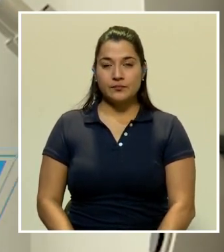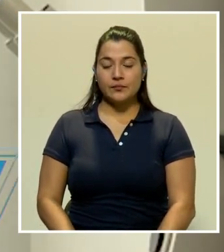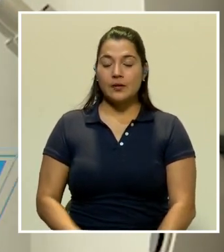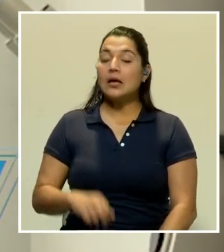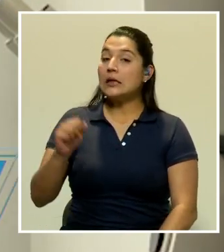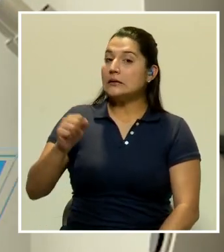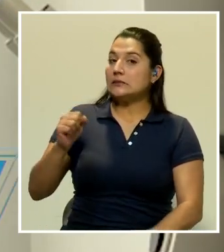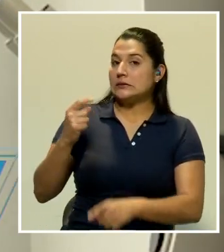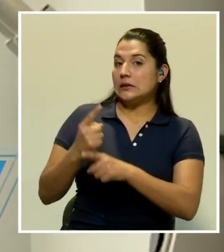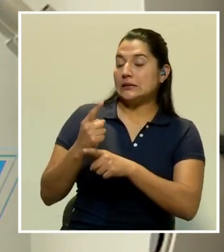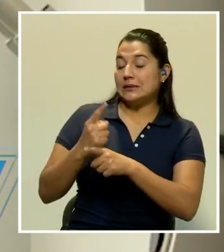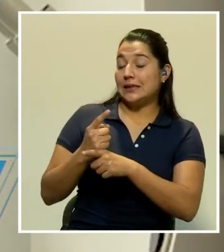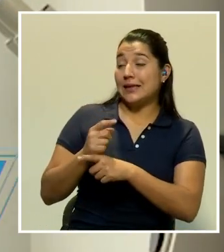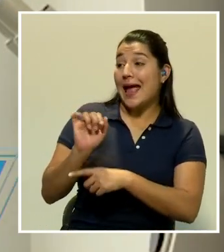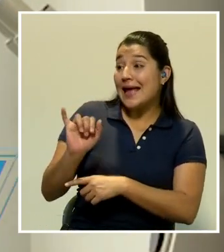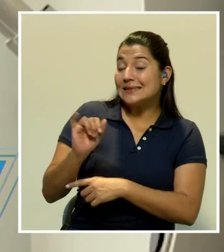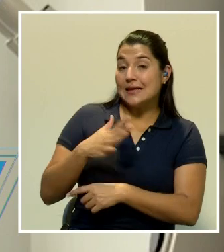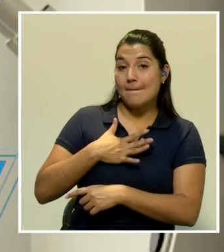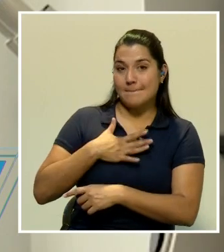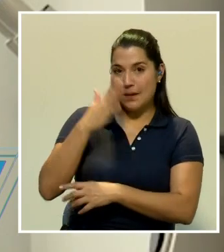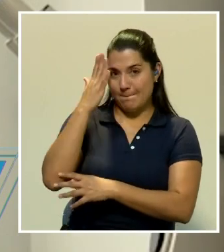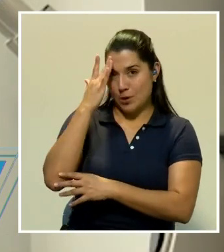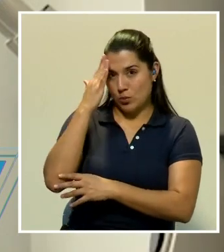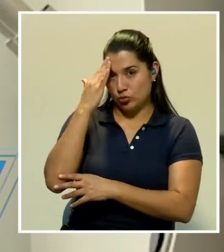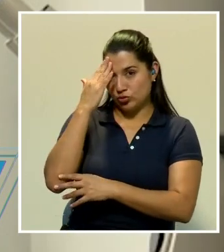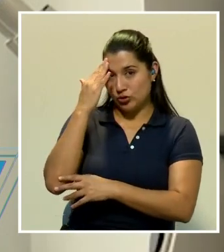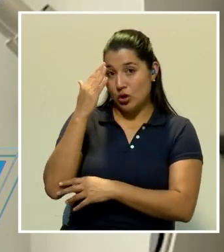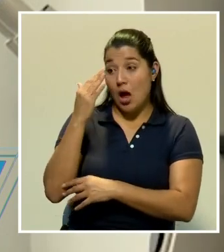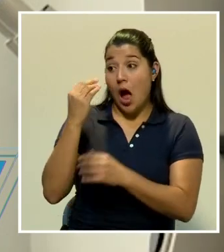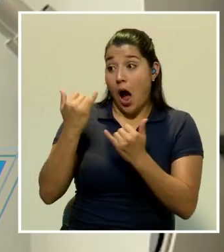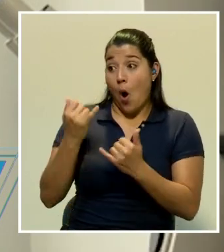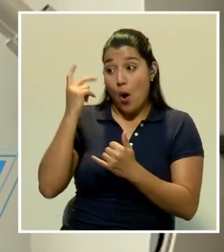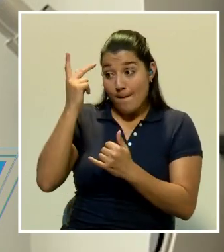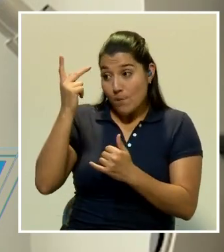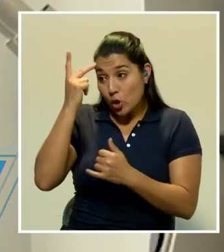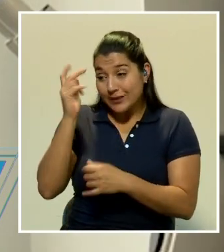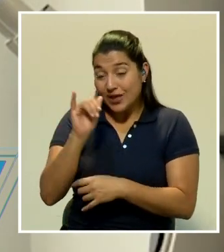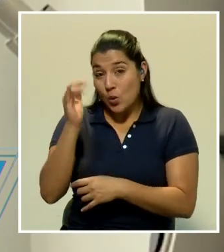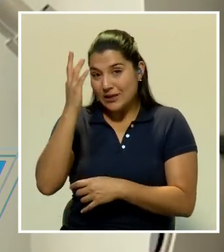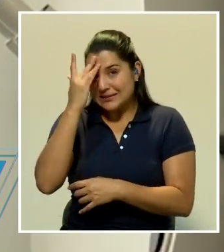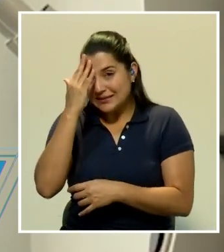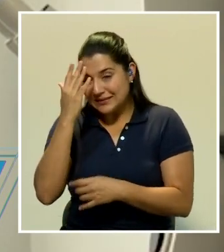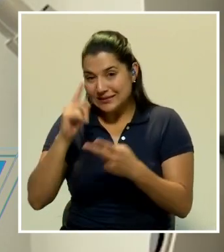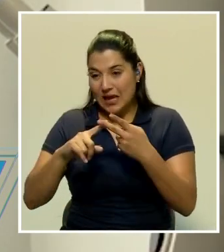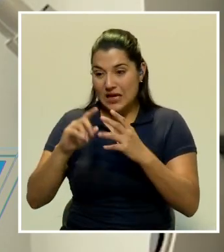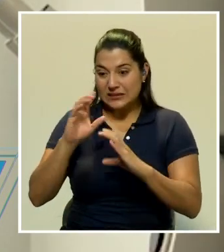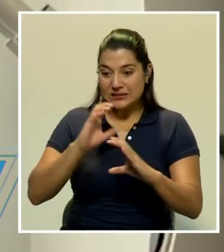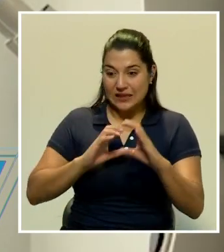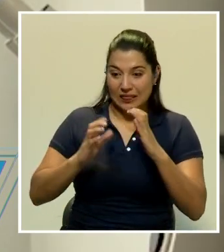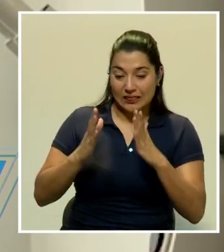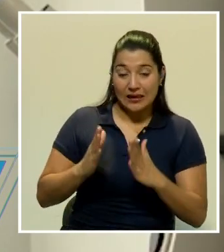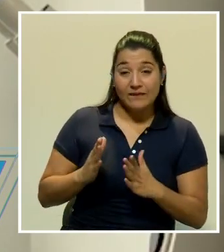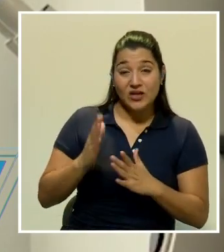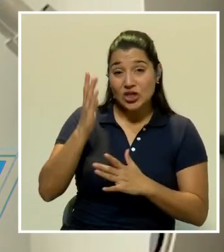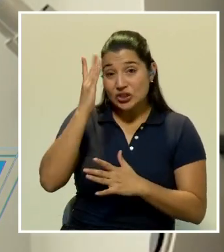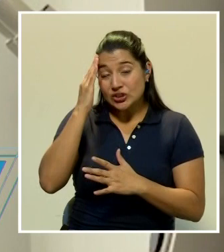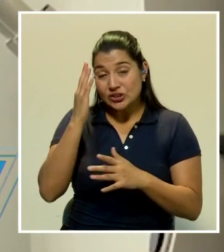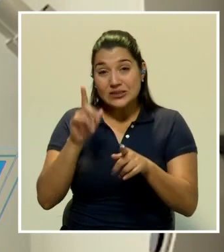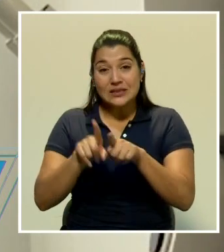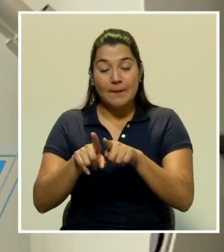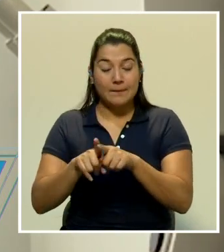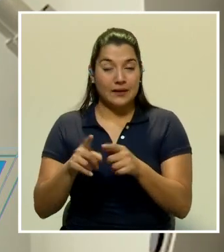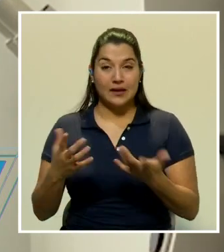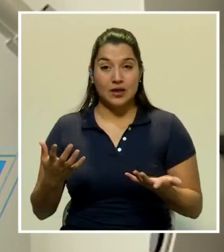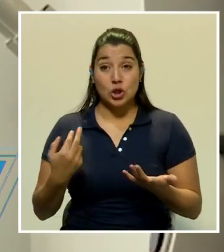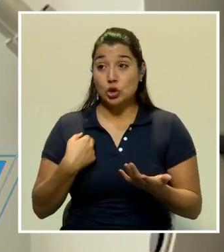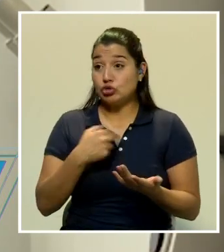Pues exactamente, esto es mi preocupación, es la preocupación de los políticos, de los cientistas, que no lo saben,